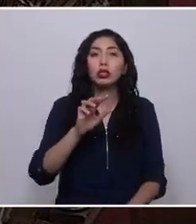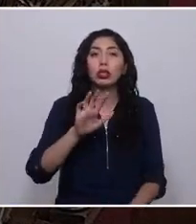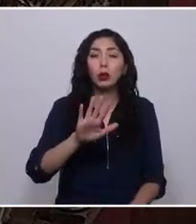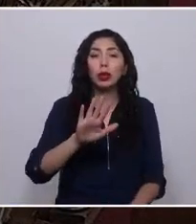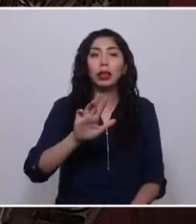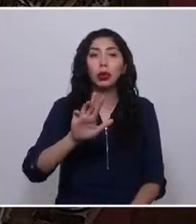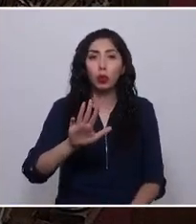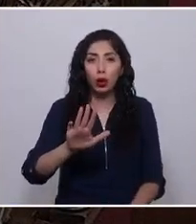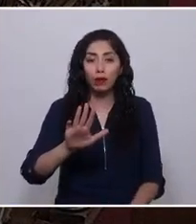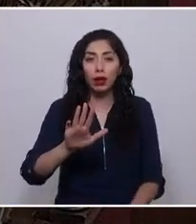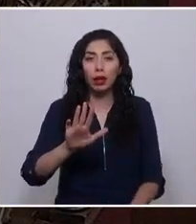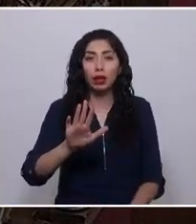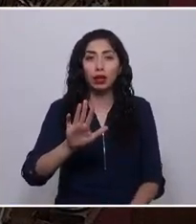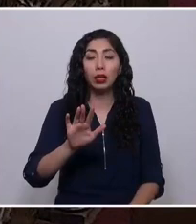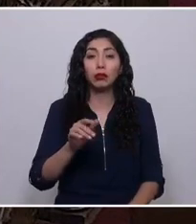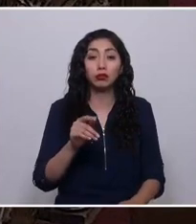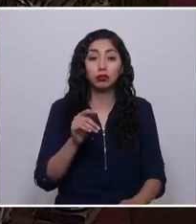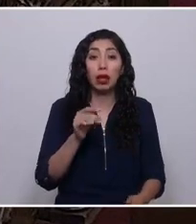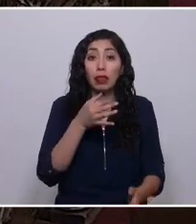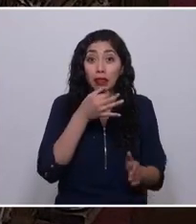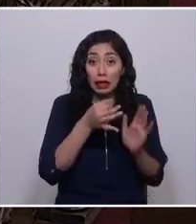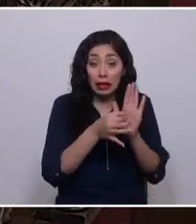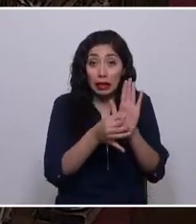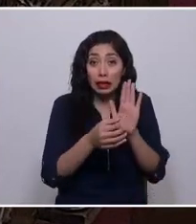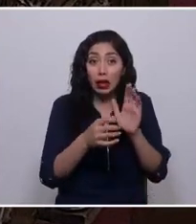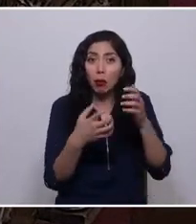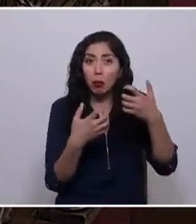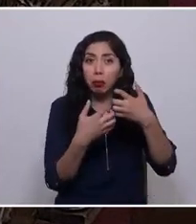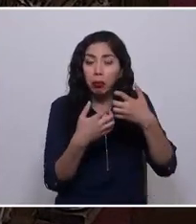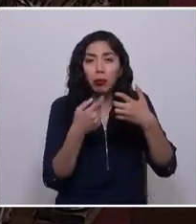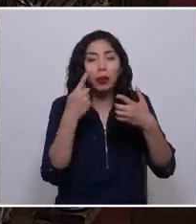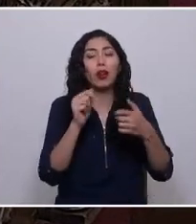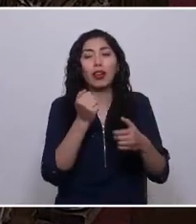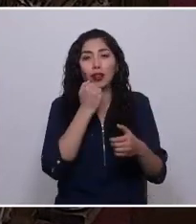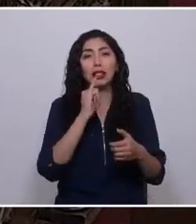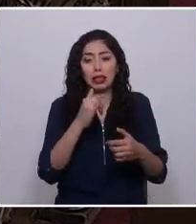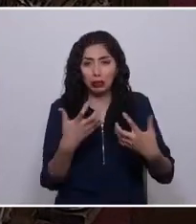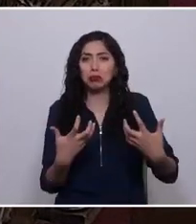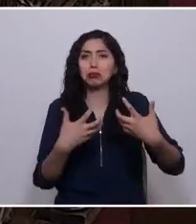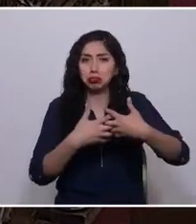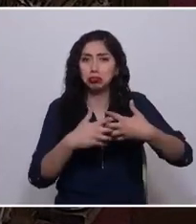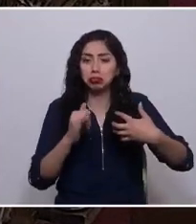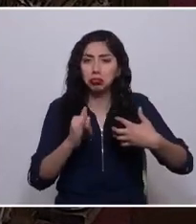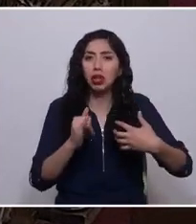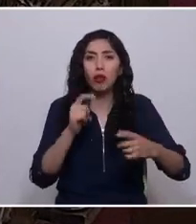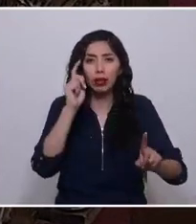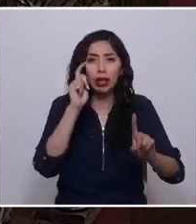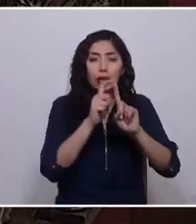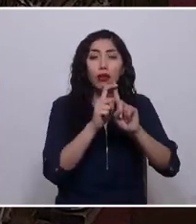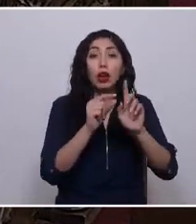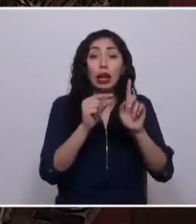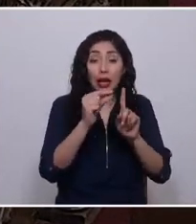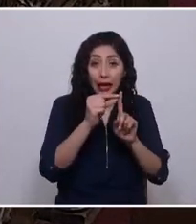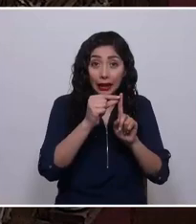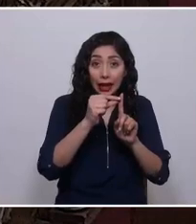dice incompatible, pero es un error, es perfectamente compatible, para eliminar dicha letra M. Se ofrece la